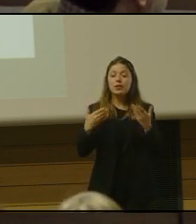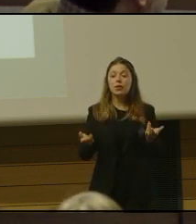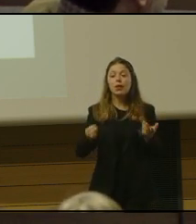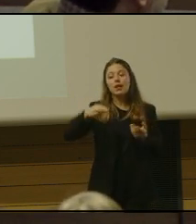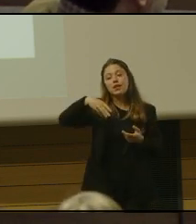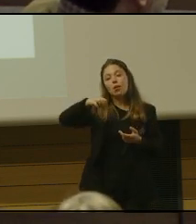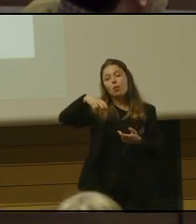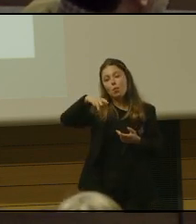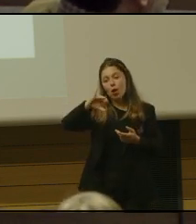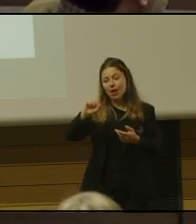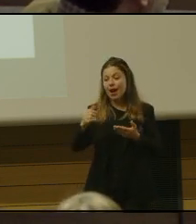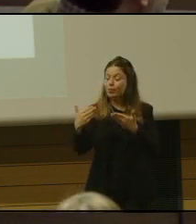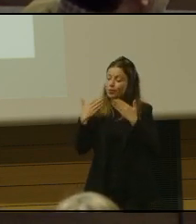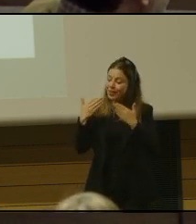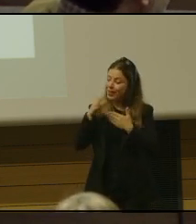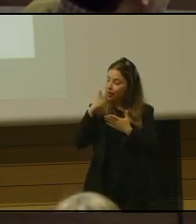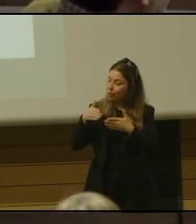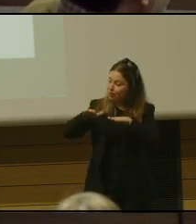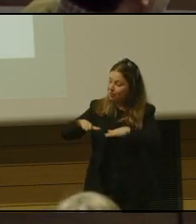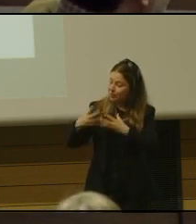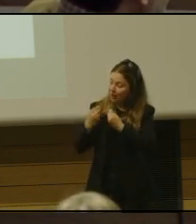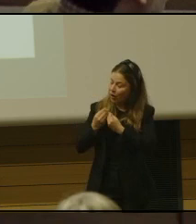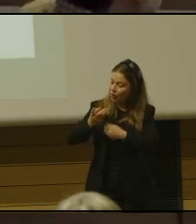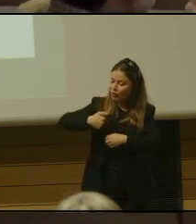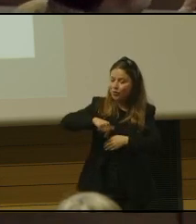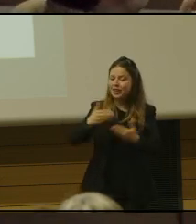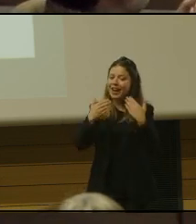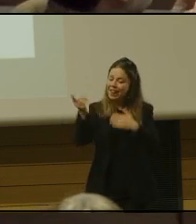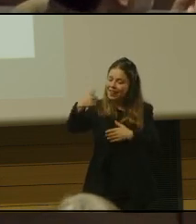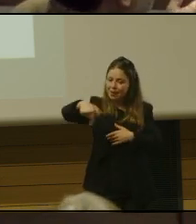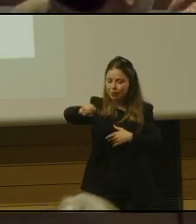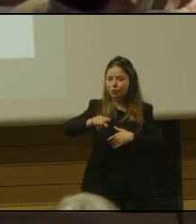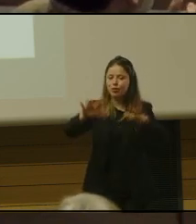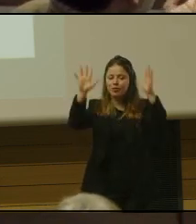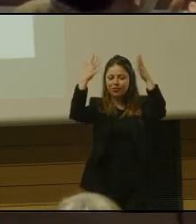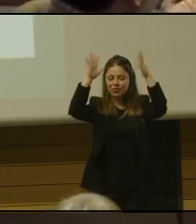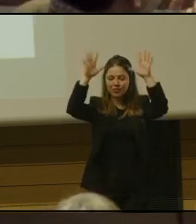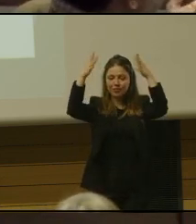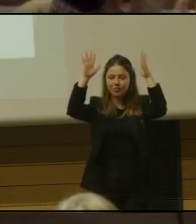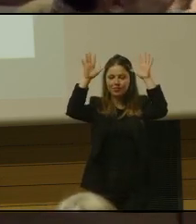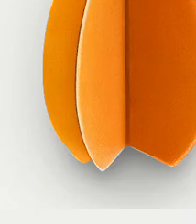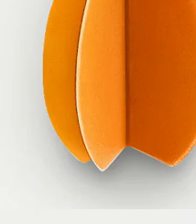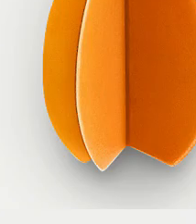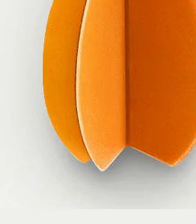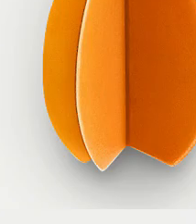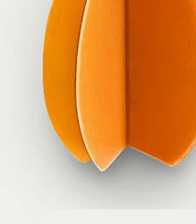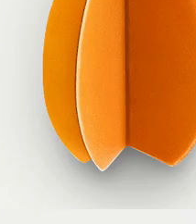Mónica, muchísimas gracias por haber estado aquí con nosotros. Muchísimas gracias a vosotros. Muchas gracias.